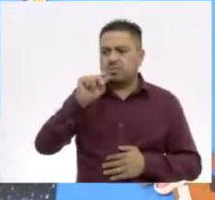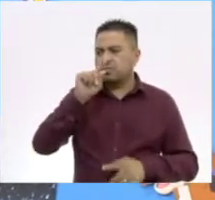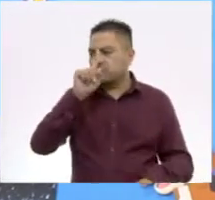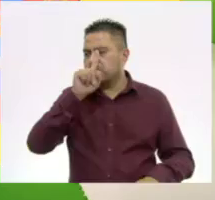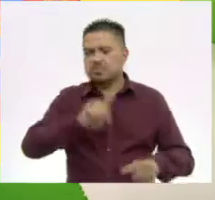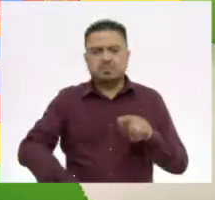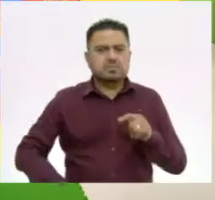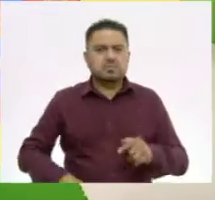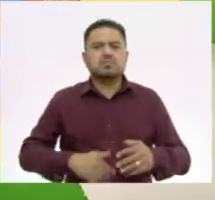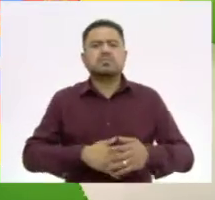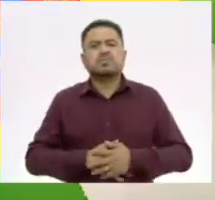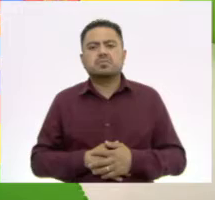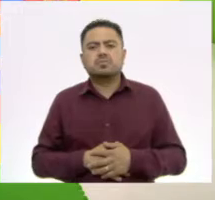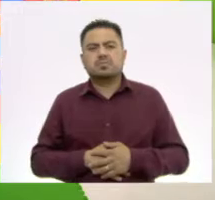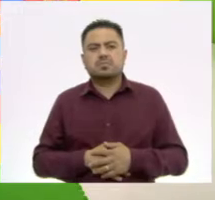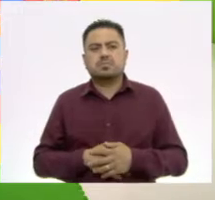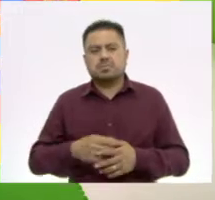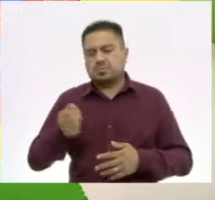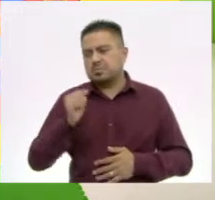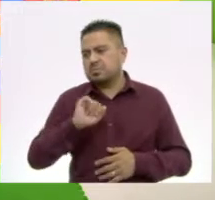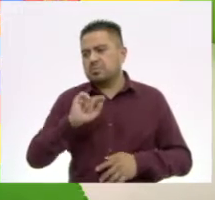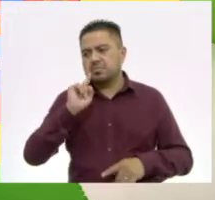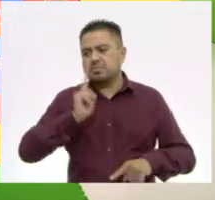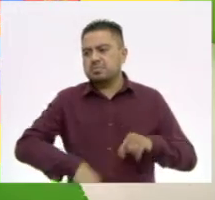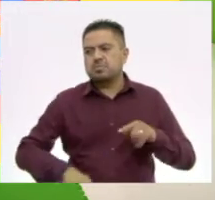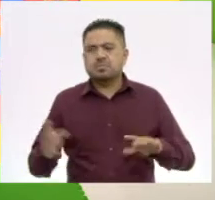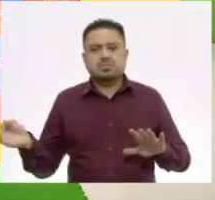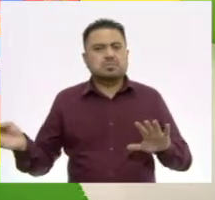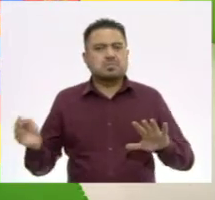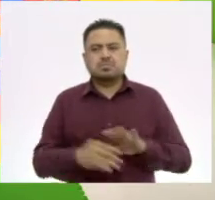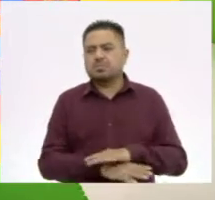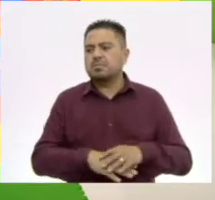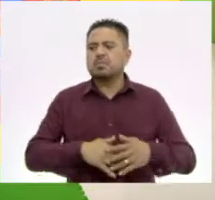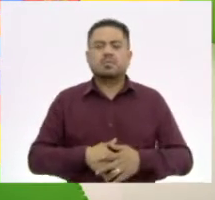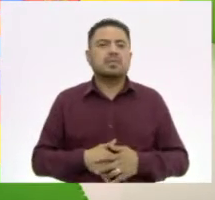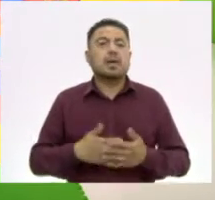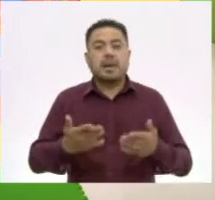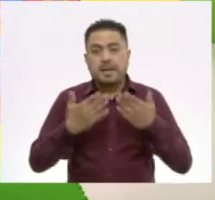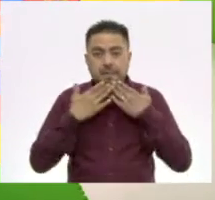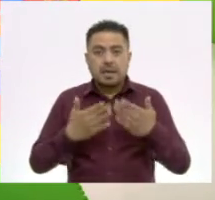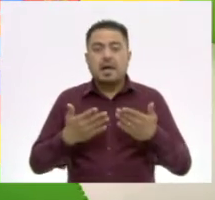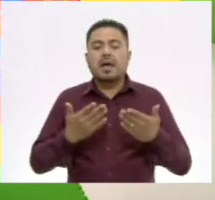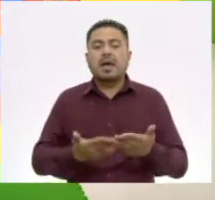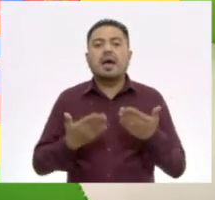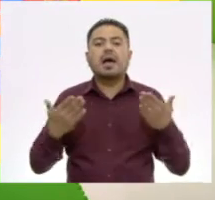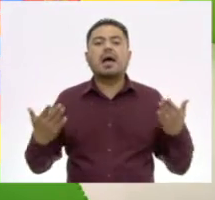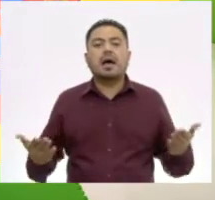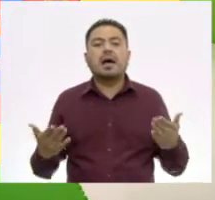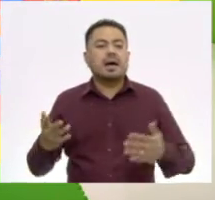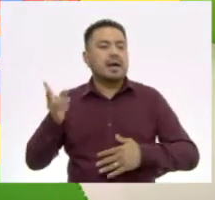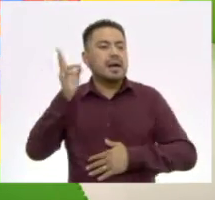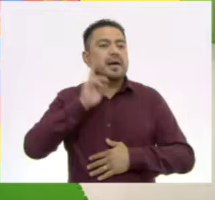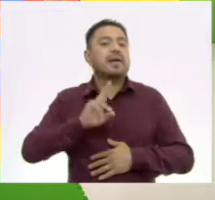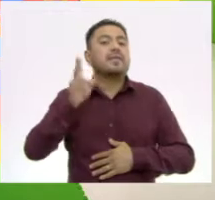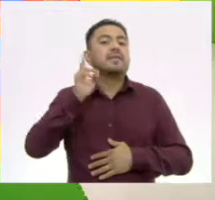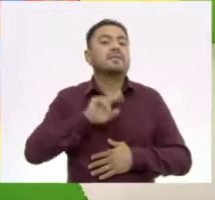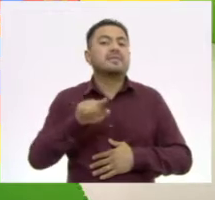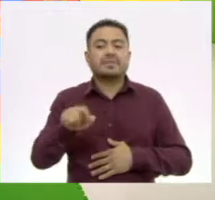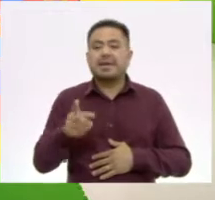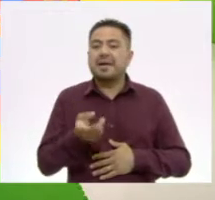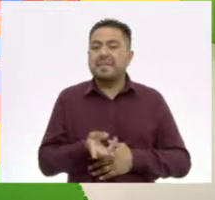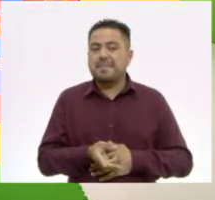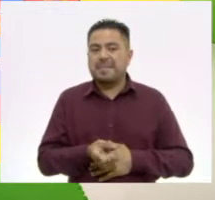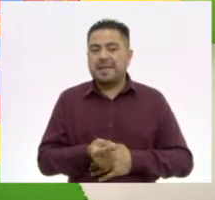escuchó lo quitamos muy bien a ver ahora hay el